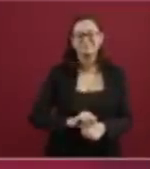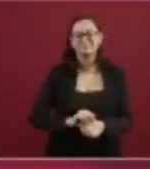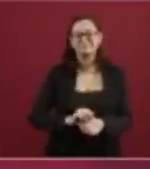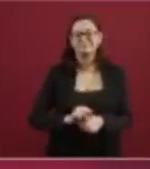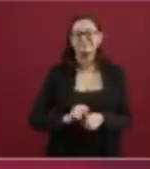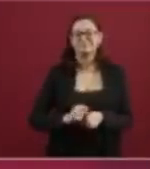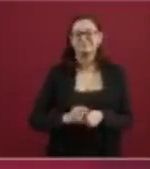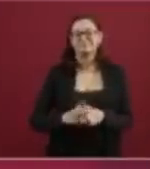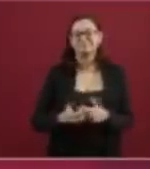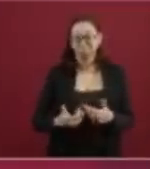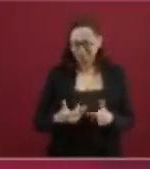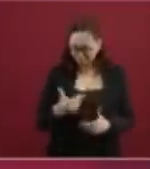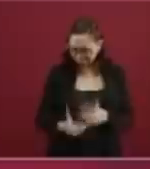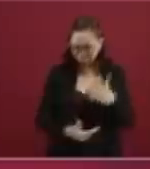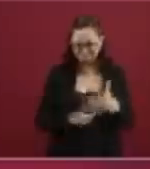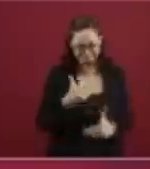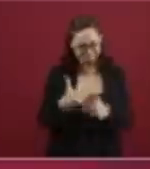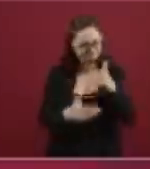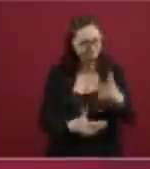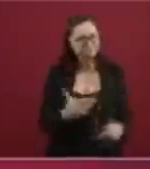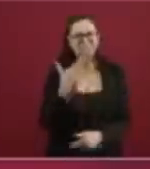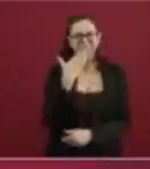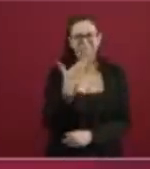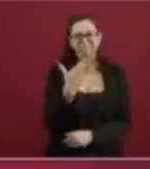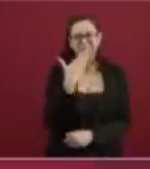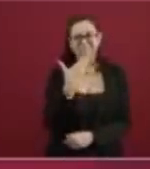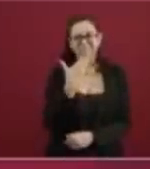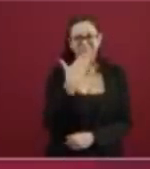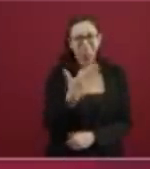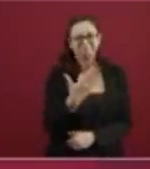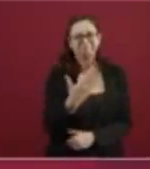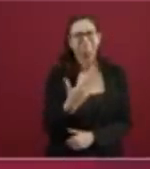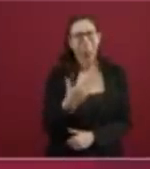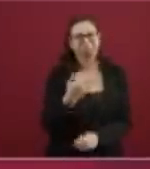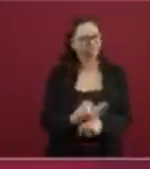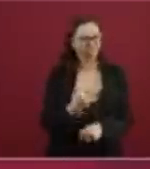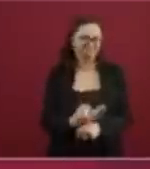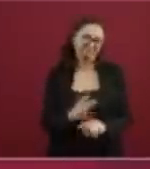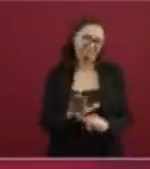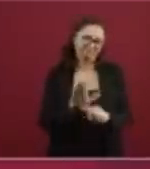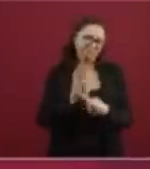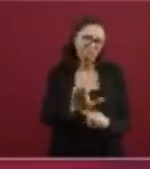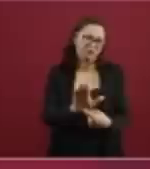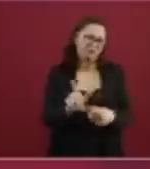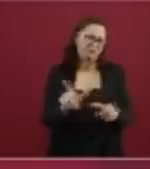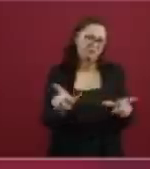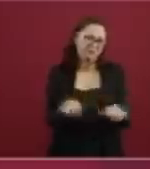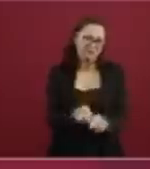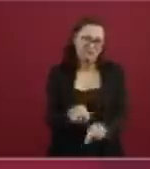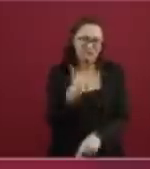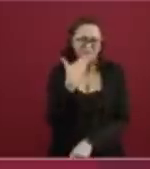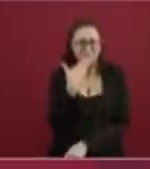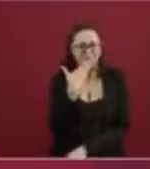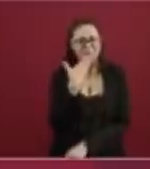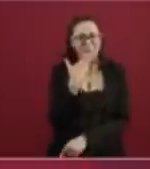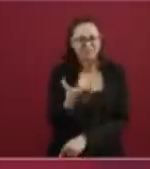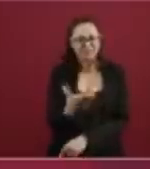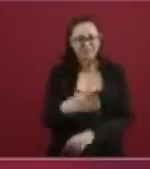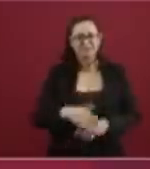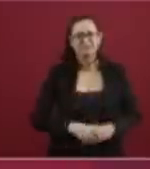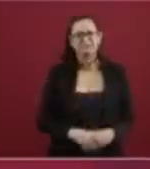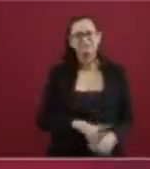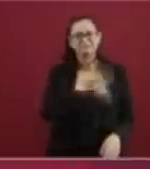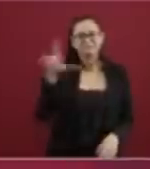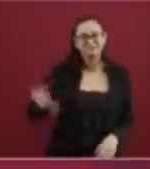Vamos bien. Eso es lo que puedo comentar. Está en marcha el